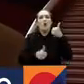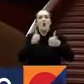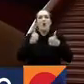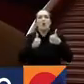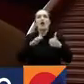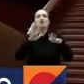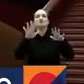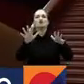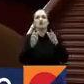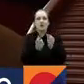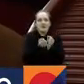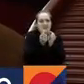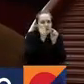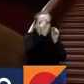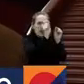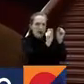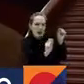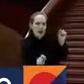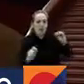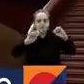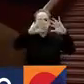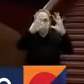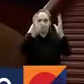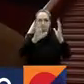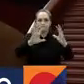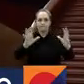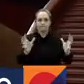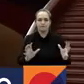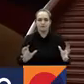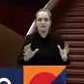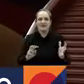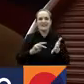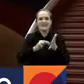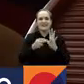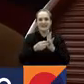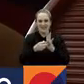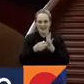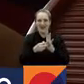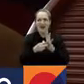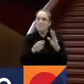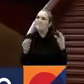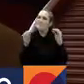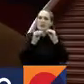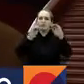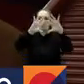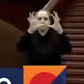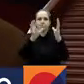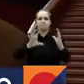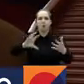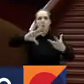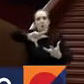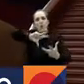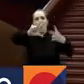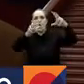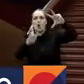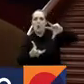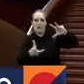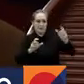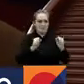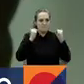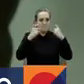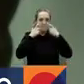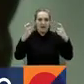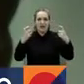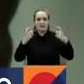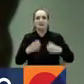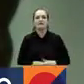exterior, se creó una nueva dimensión de eso que era como más volumétrico, más monumental, más extravagante, más extremo, más